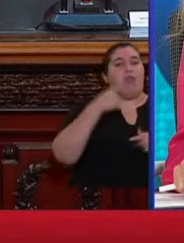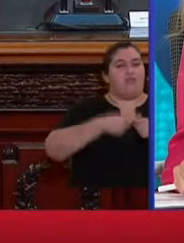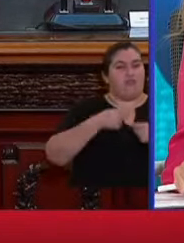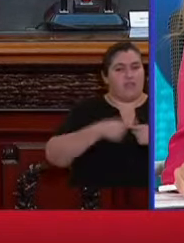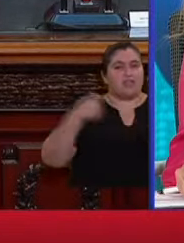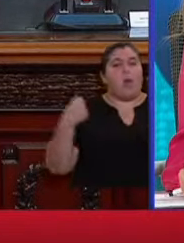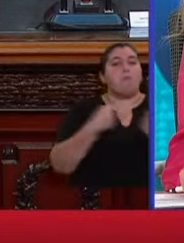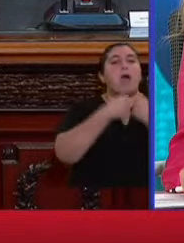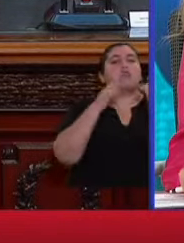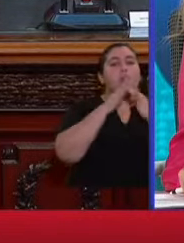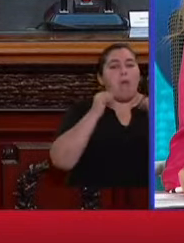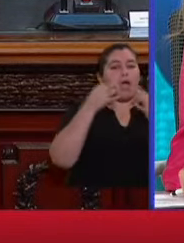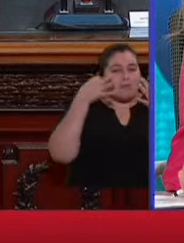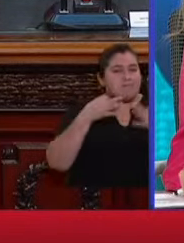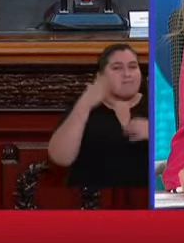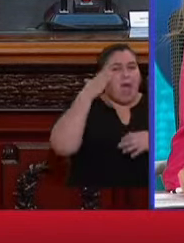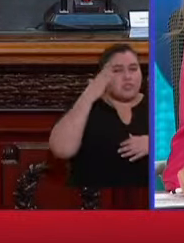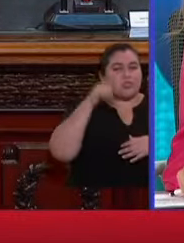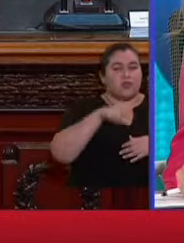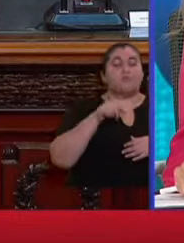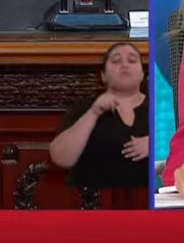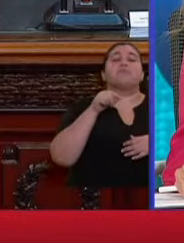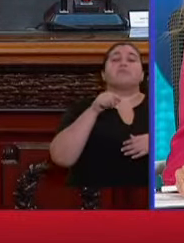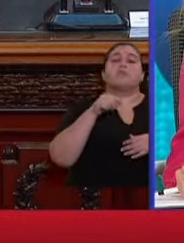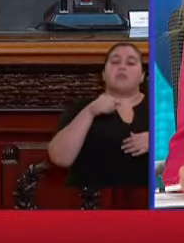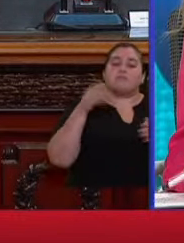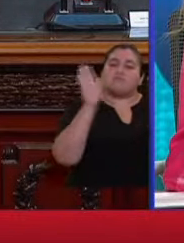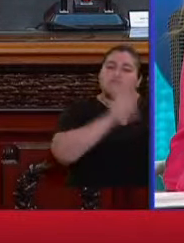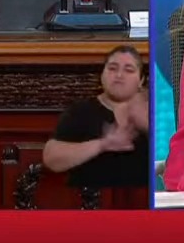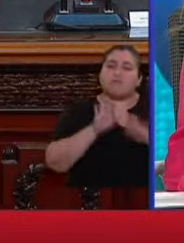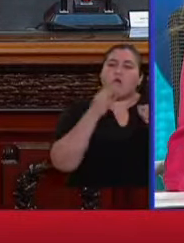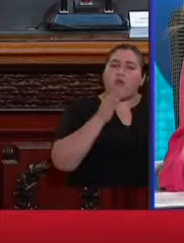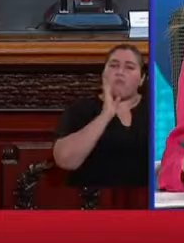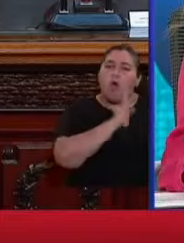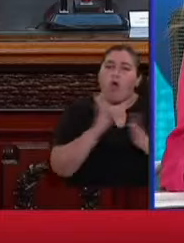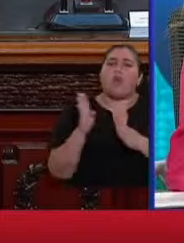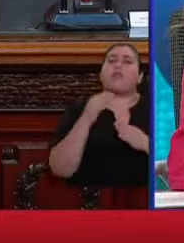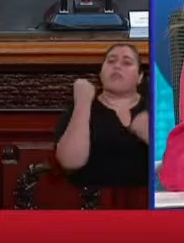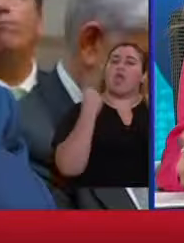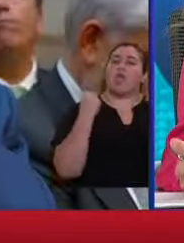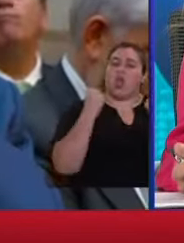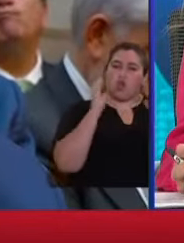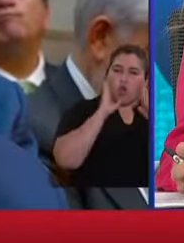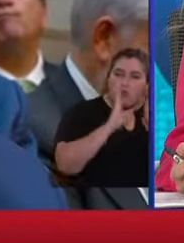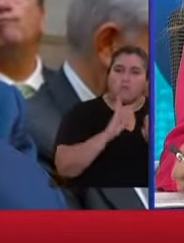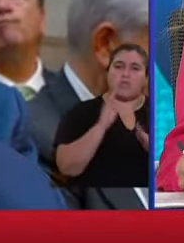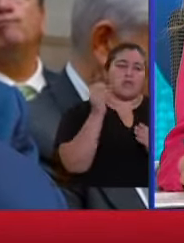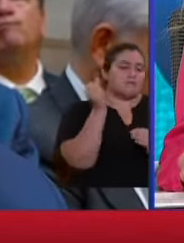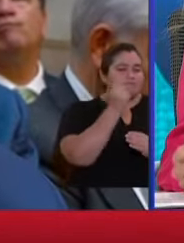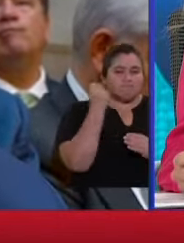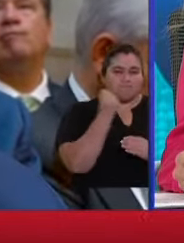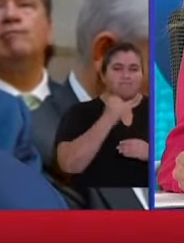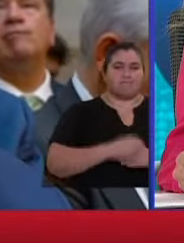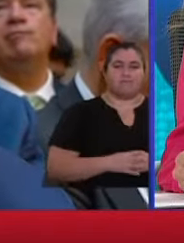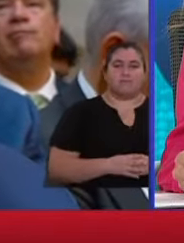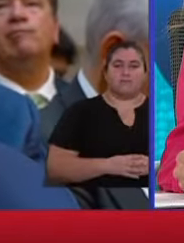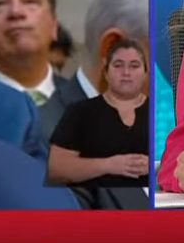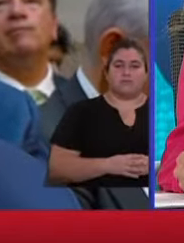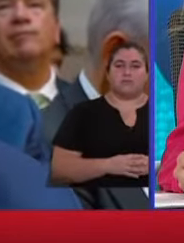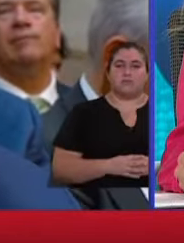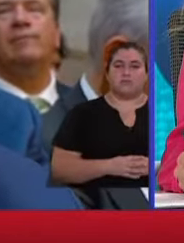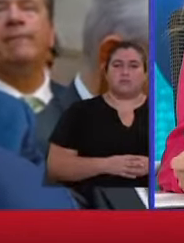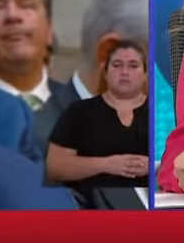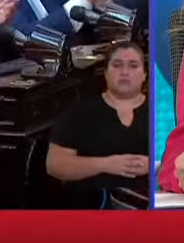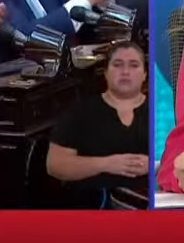más directo, fue un poco engorrosa la pregunta. ¿Hay margen en ese pacto para abrirlo y negociar el contenido, o es un pacto en el que los